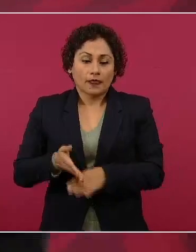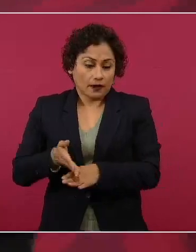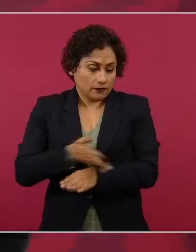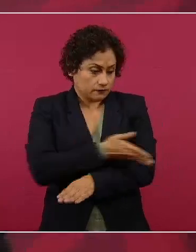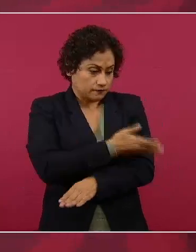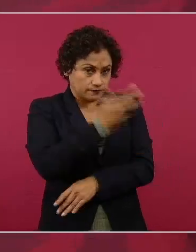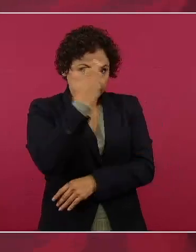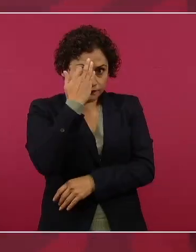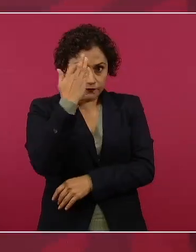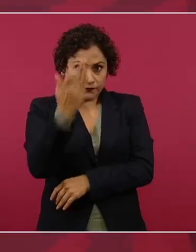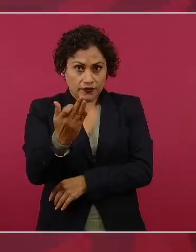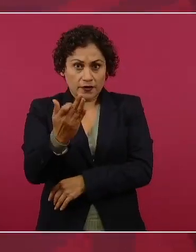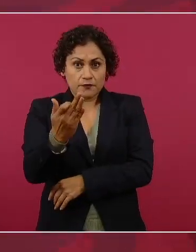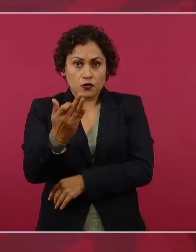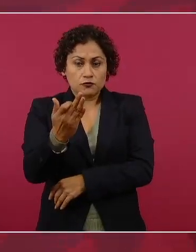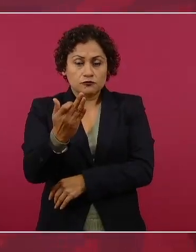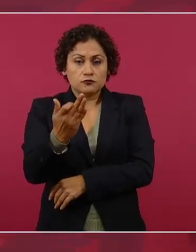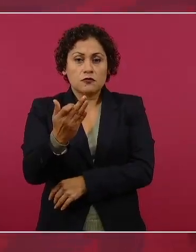pública.